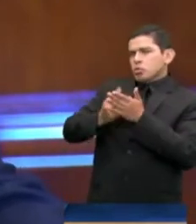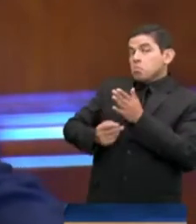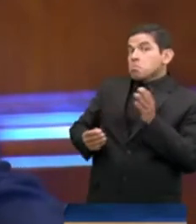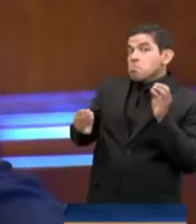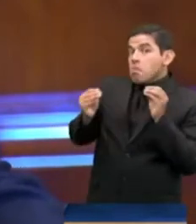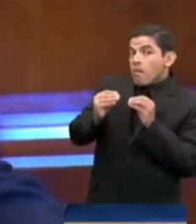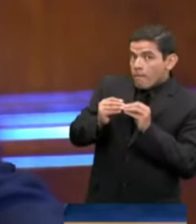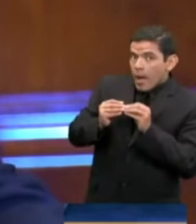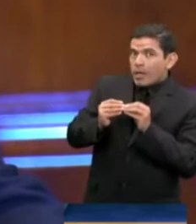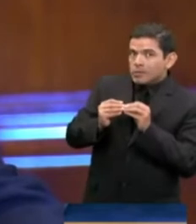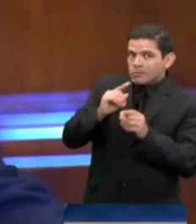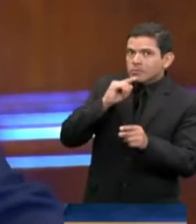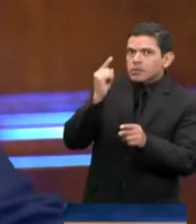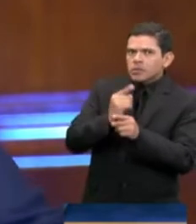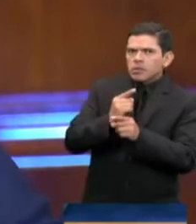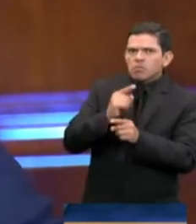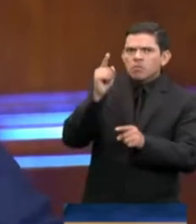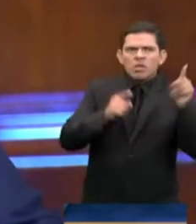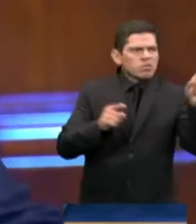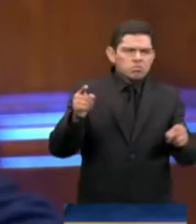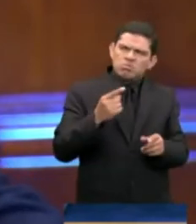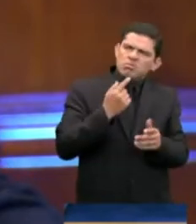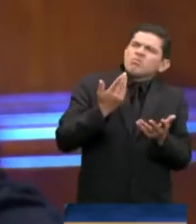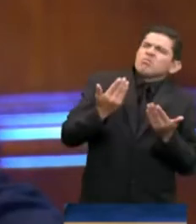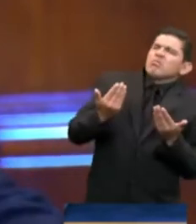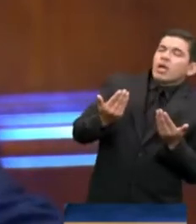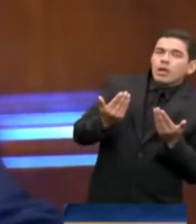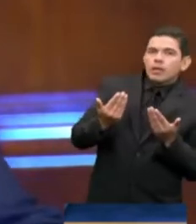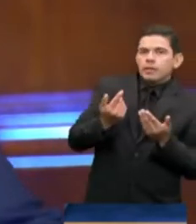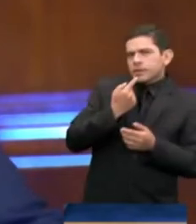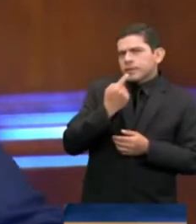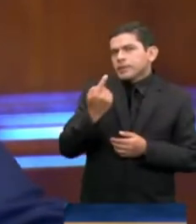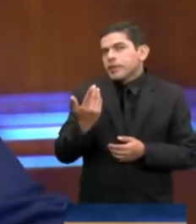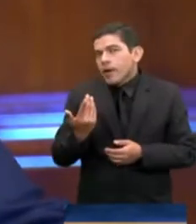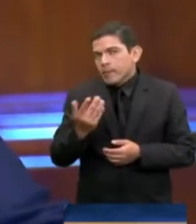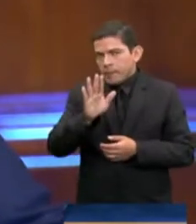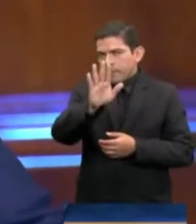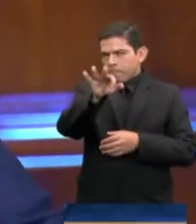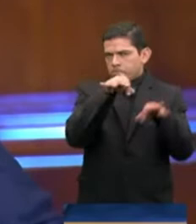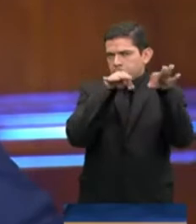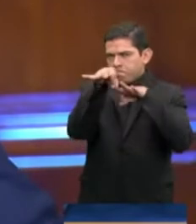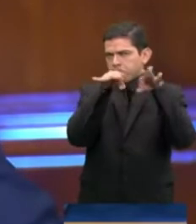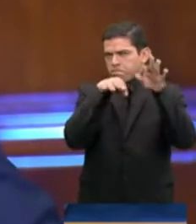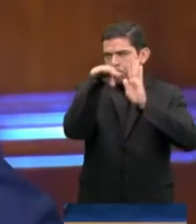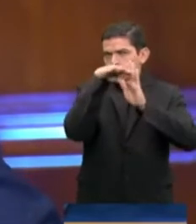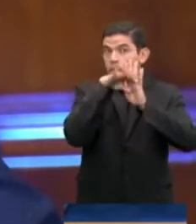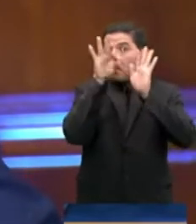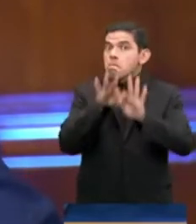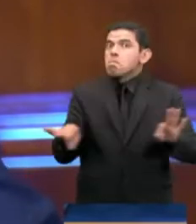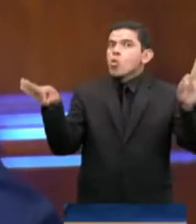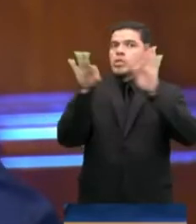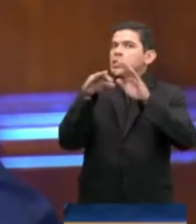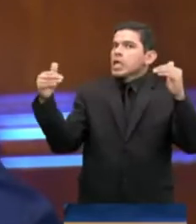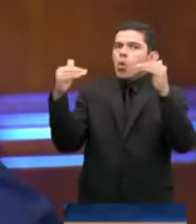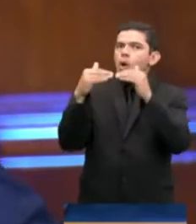también algo de lo que no se ha hablado lo suficiente, pero cuya importancia es casi